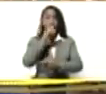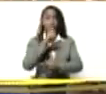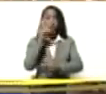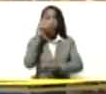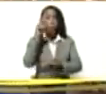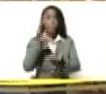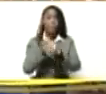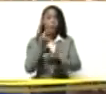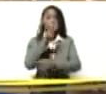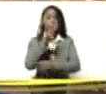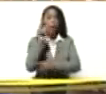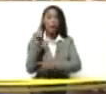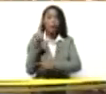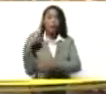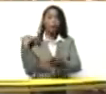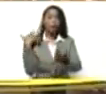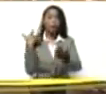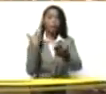secuestro